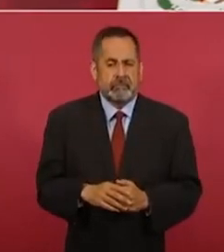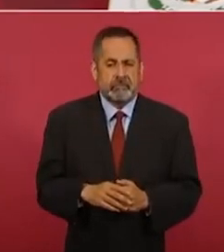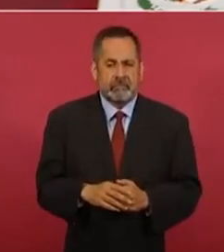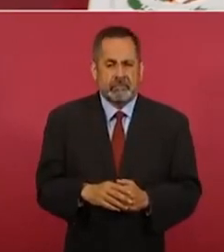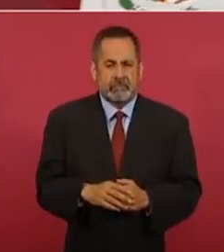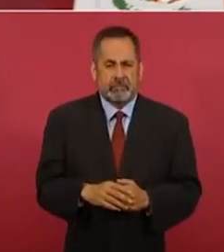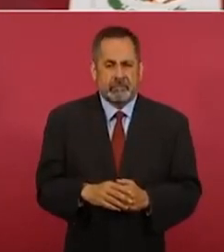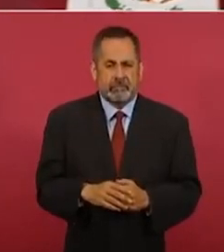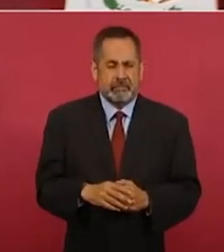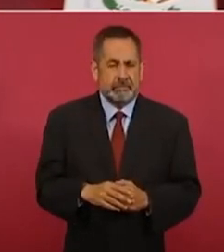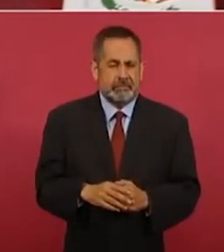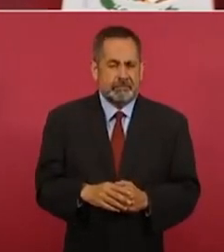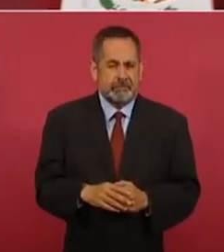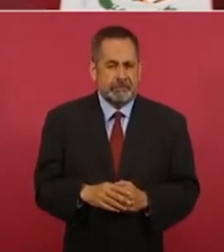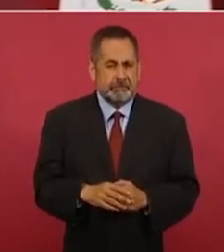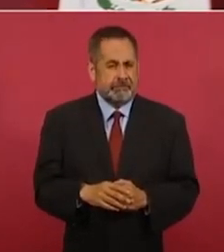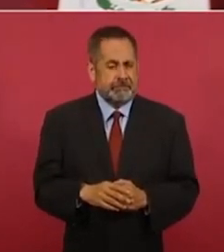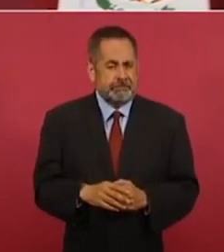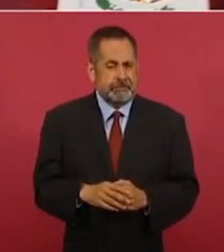lo